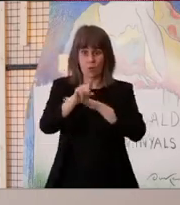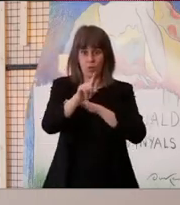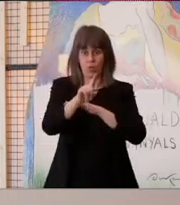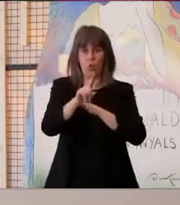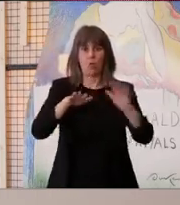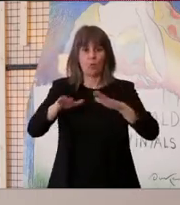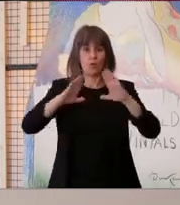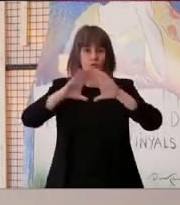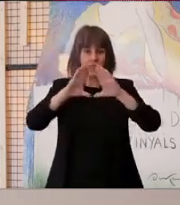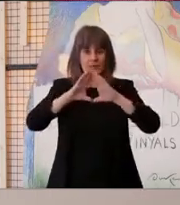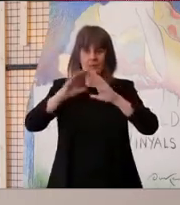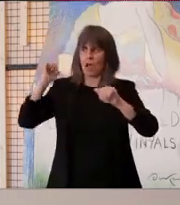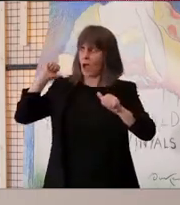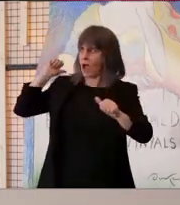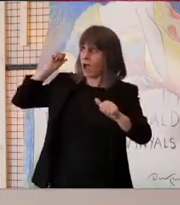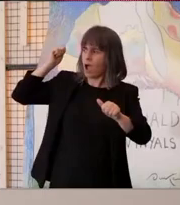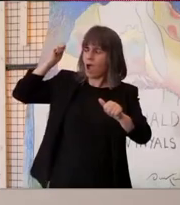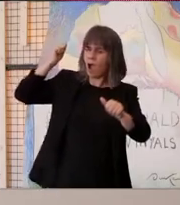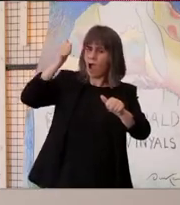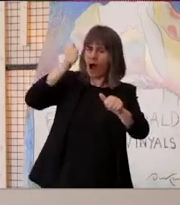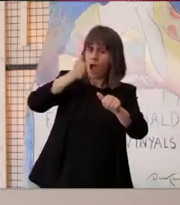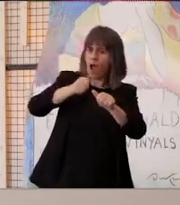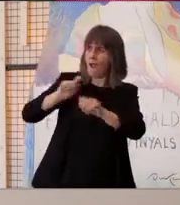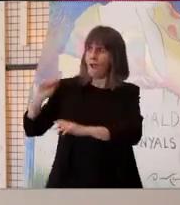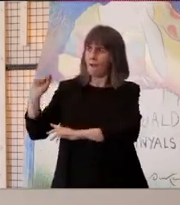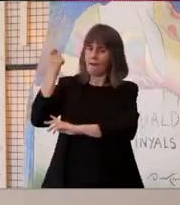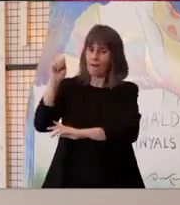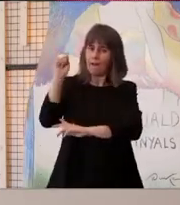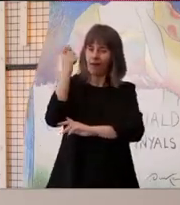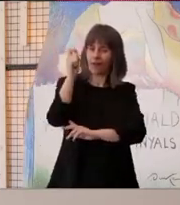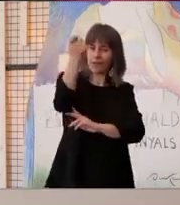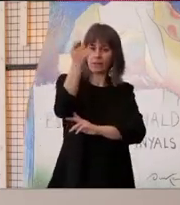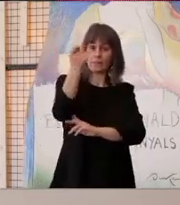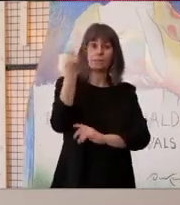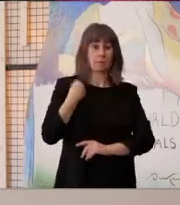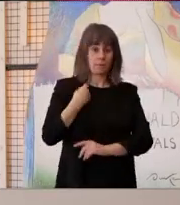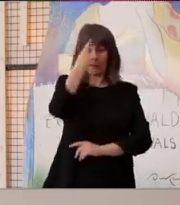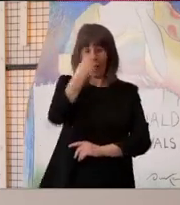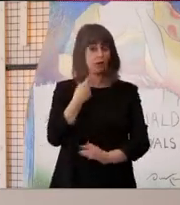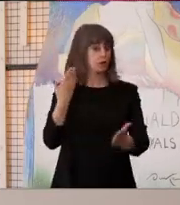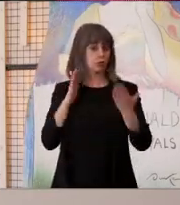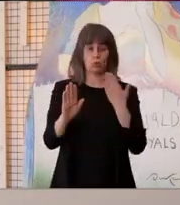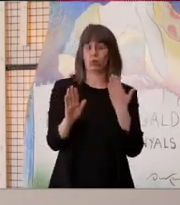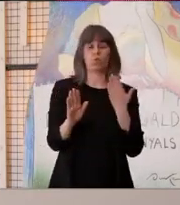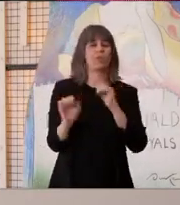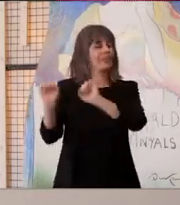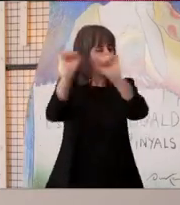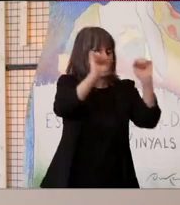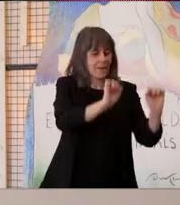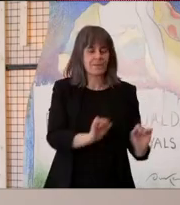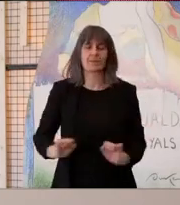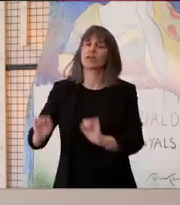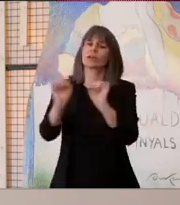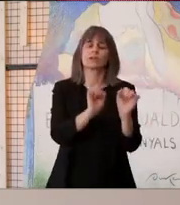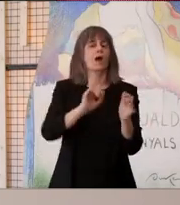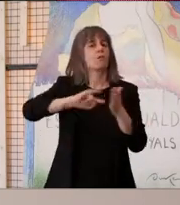el movimiento feminista y como una actitud vital de defensa de aquello que creo que es